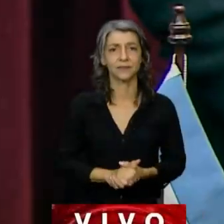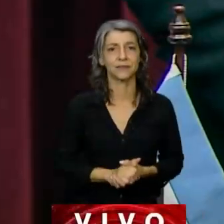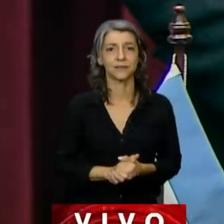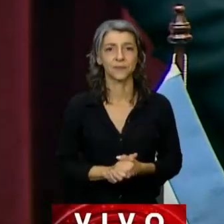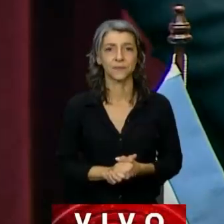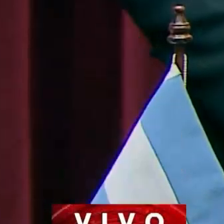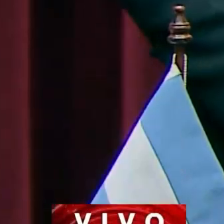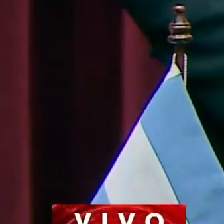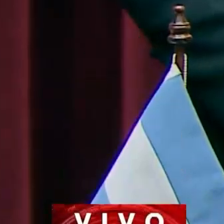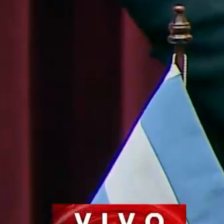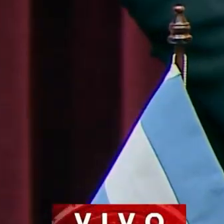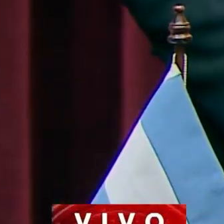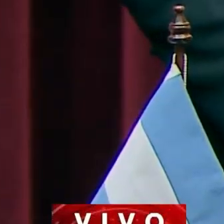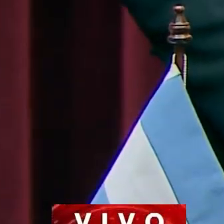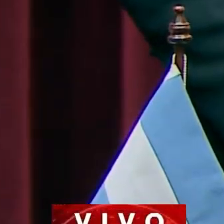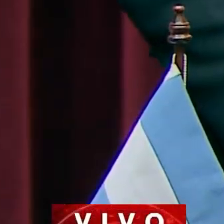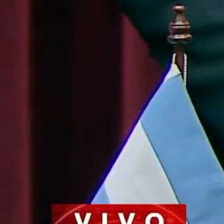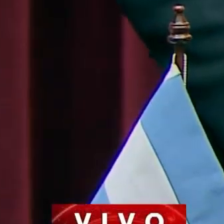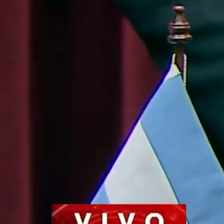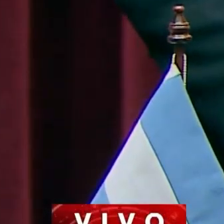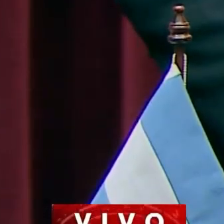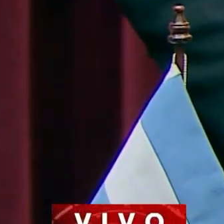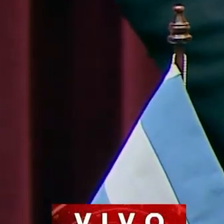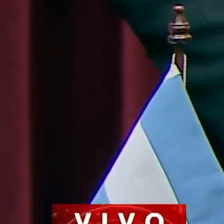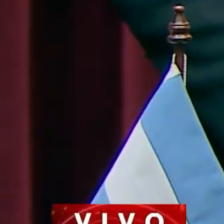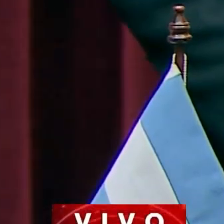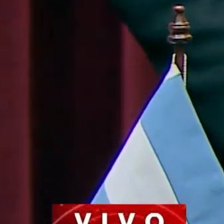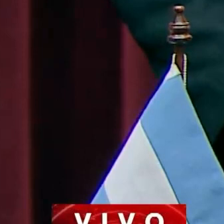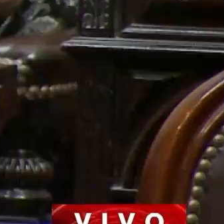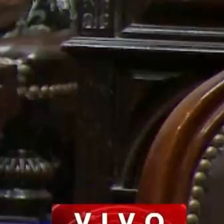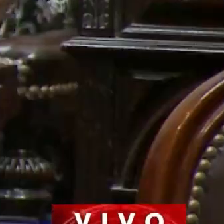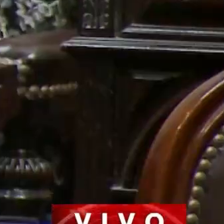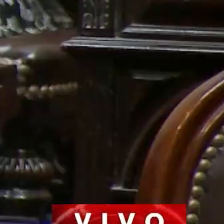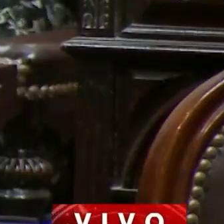En uso de la palabra, la diputada Castet, Laura Carolina.